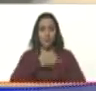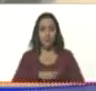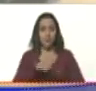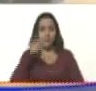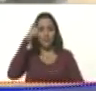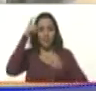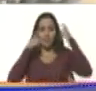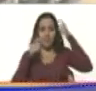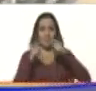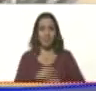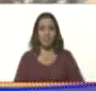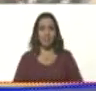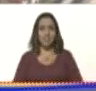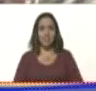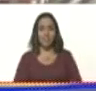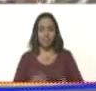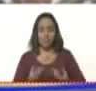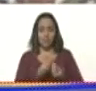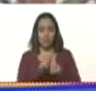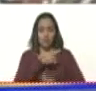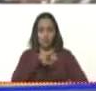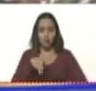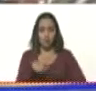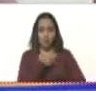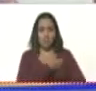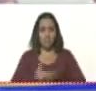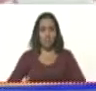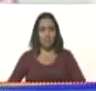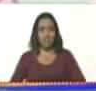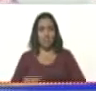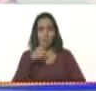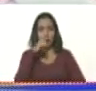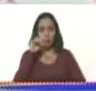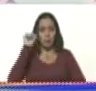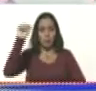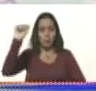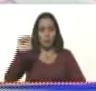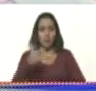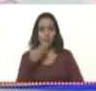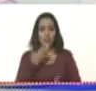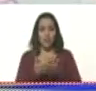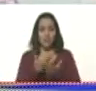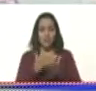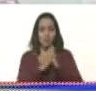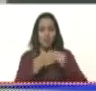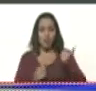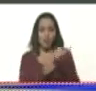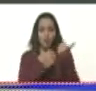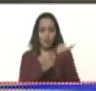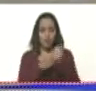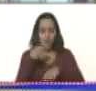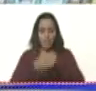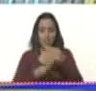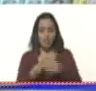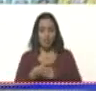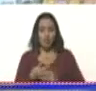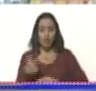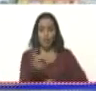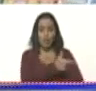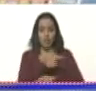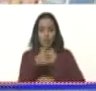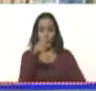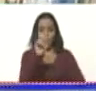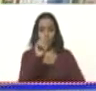Frías y de nuestro comandante Nicolás Maduro. De verdad, agradecemos todo el respaldo por nuestro gobernador Rodolfo Marco